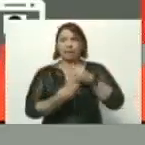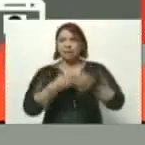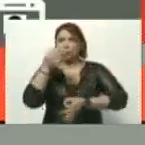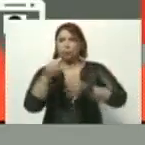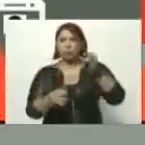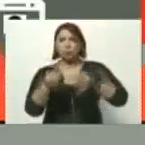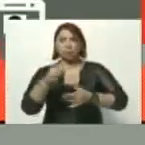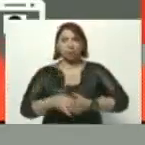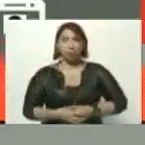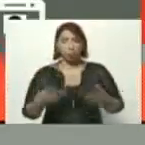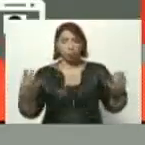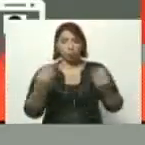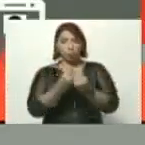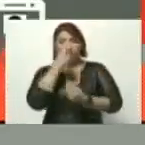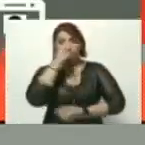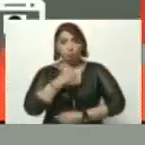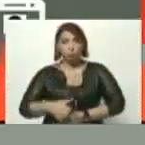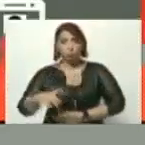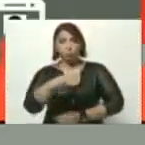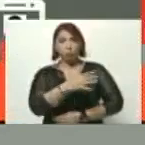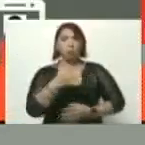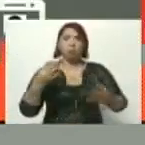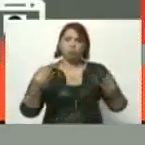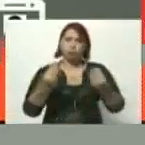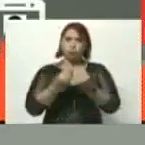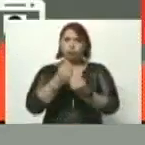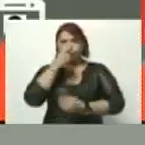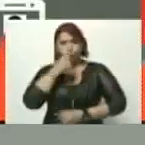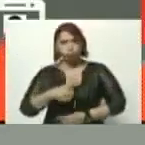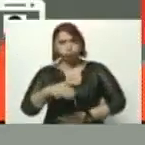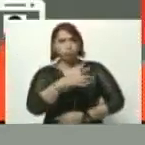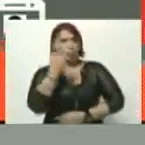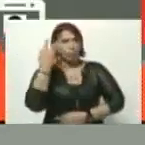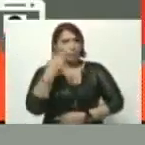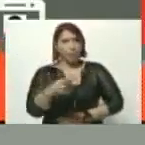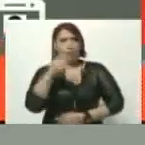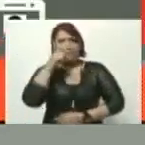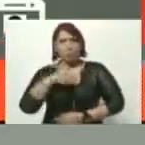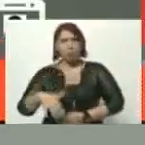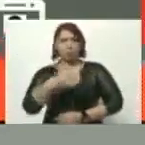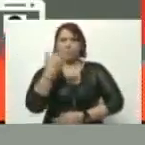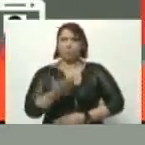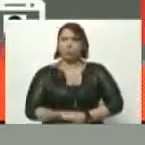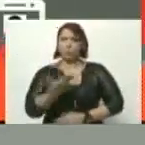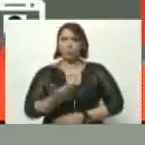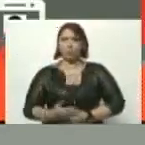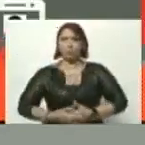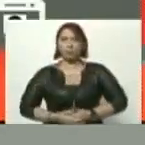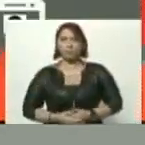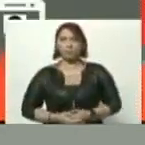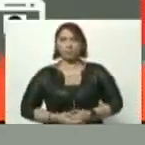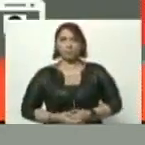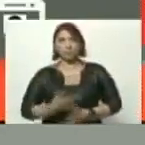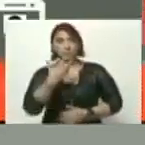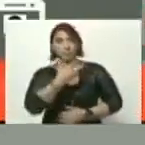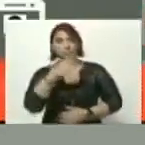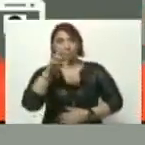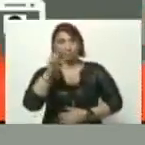justicia junto al pueblo, con el pueblo y para el pueblo. Es muy importante, las